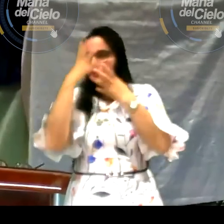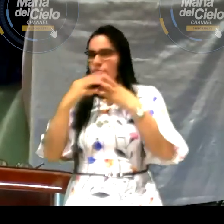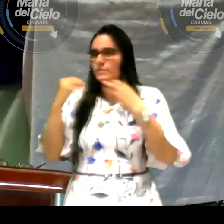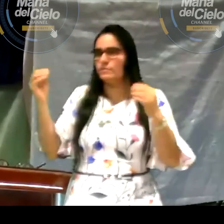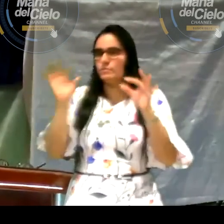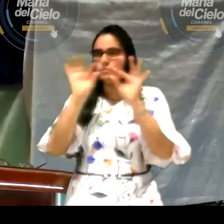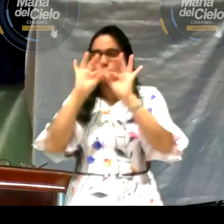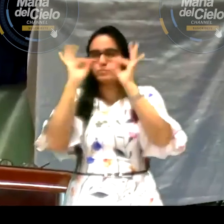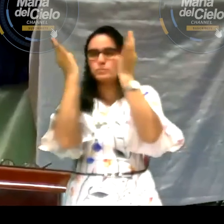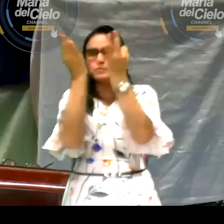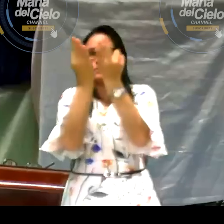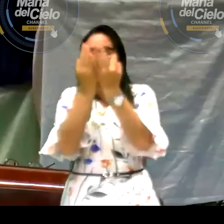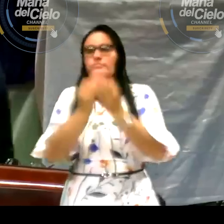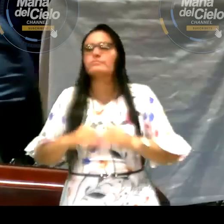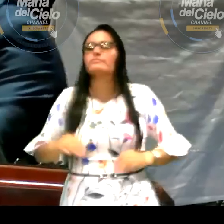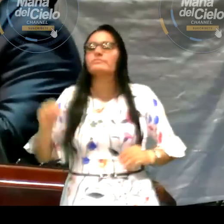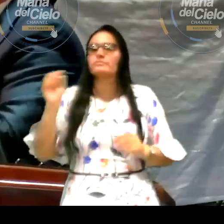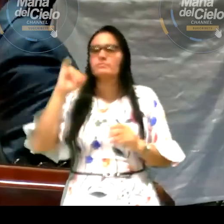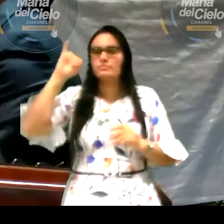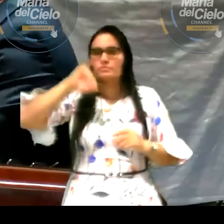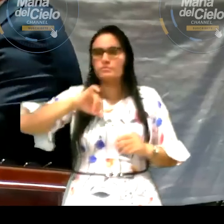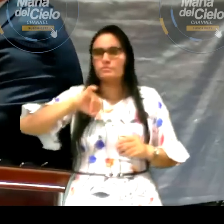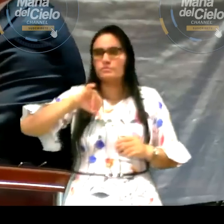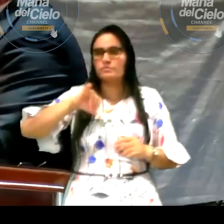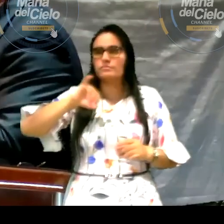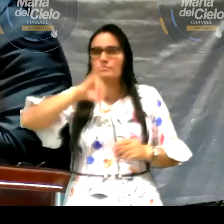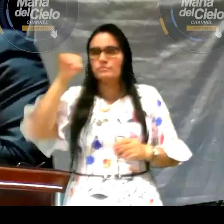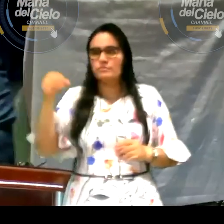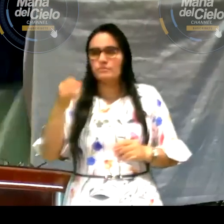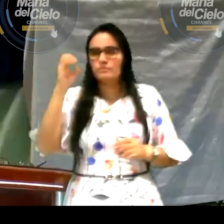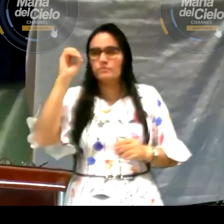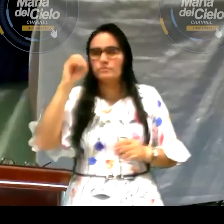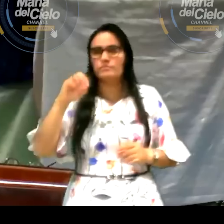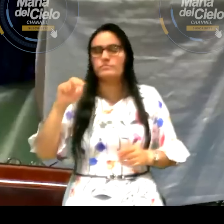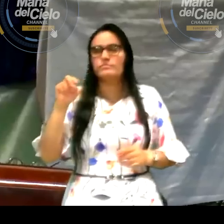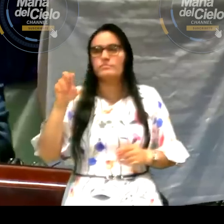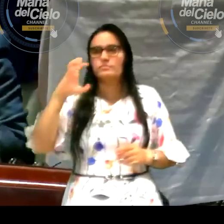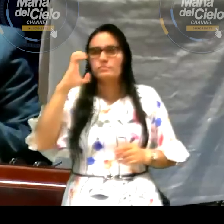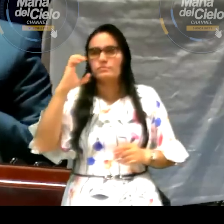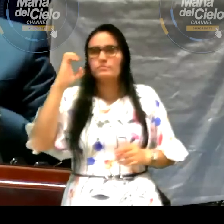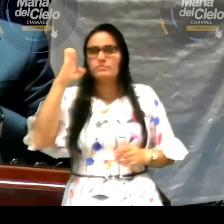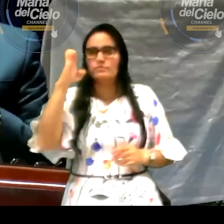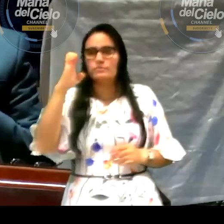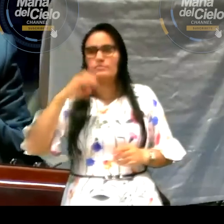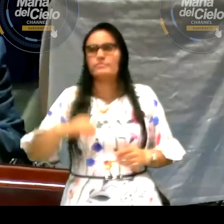todavía. José no vio salida. Humanamente hablando, dijo: me voy, la dejo.